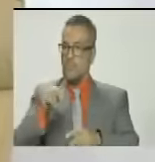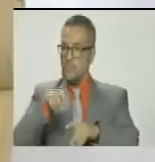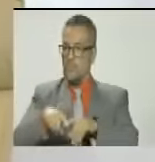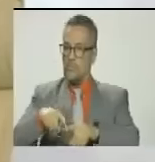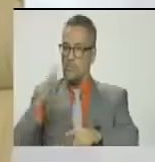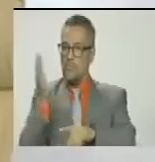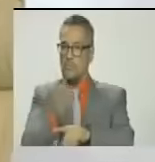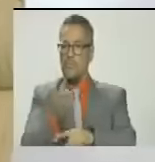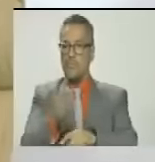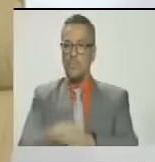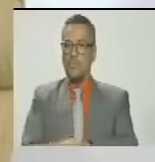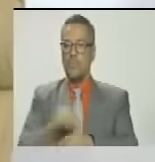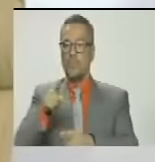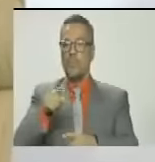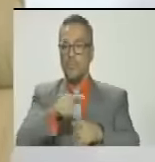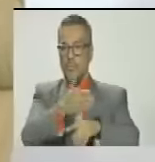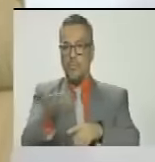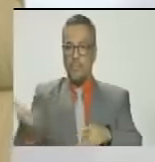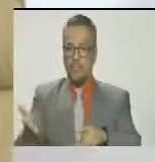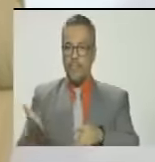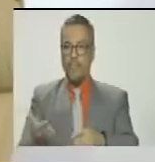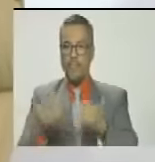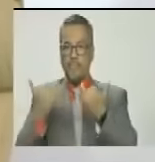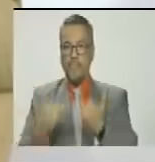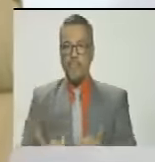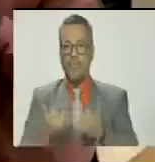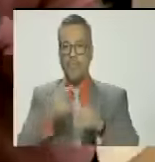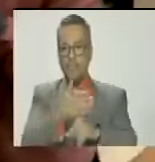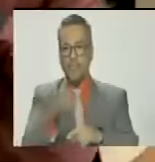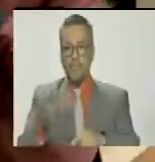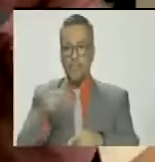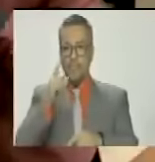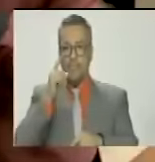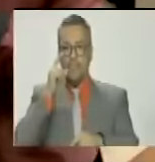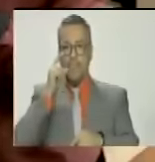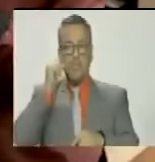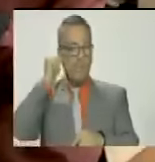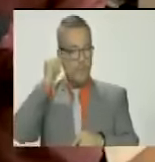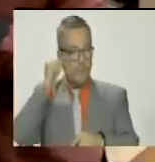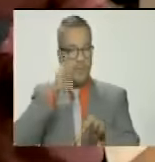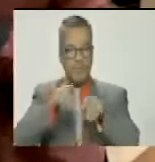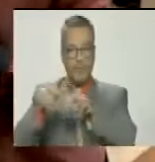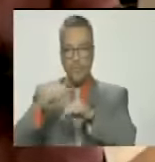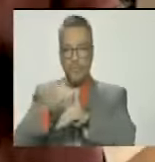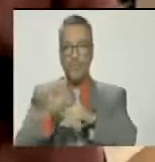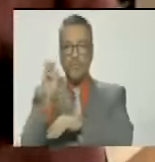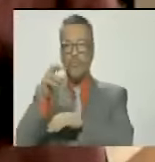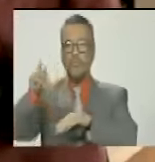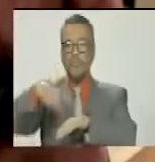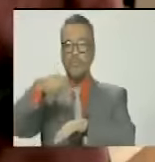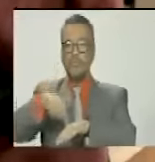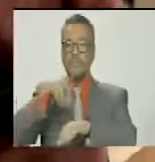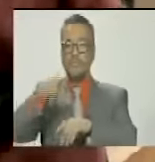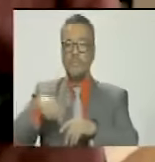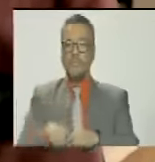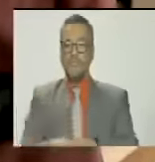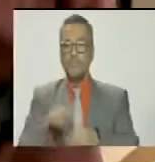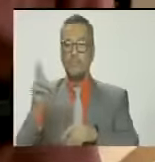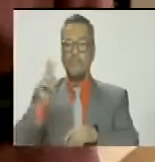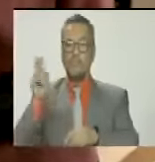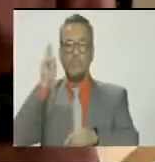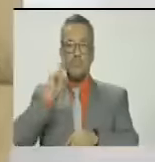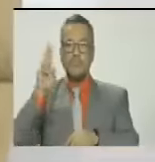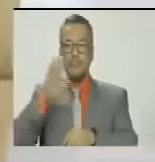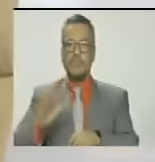contrario, que os lo demanden. Quedan ustedes investidas, usted, María Alejandra, como secretaria de la Asamblea Nacional de la